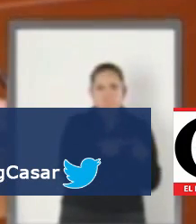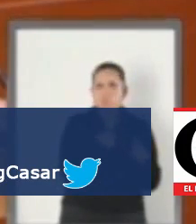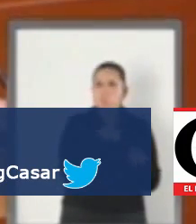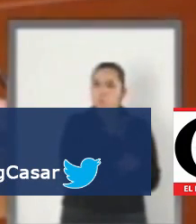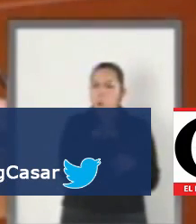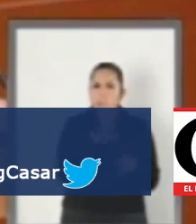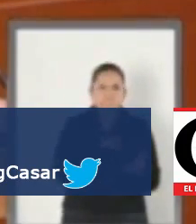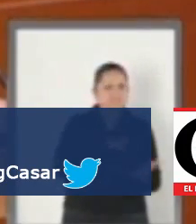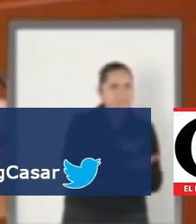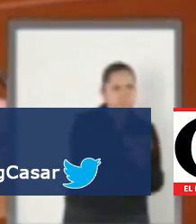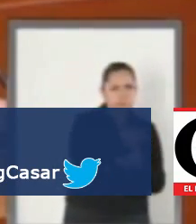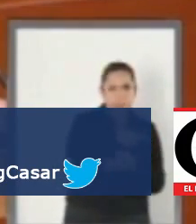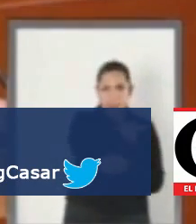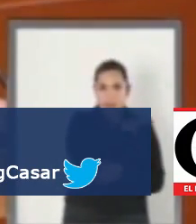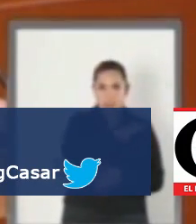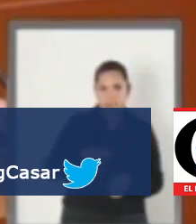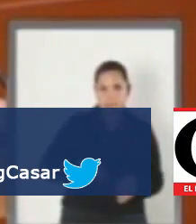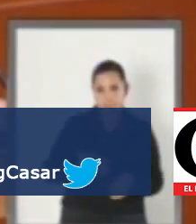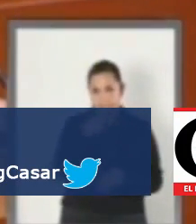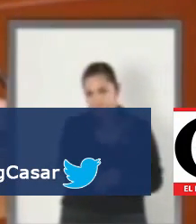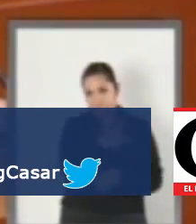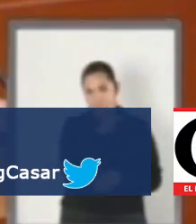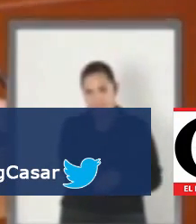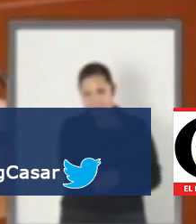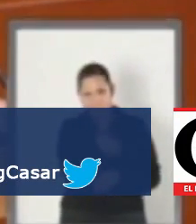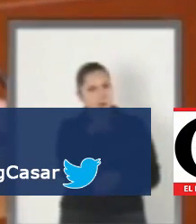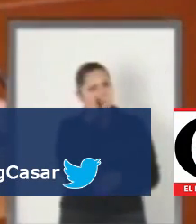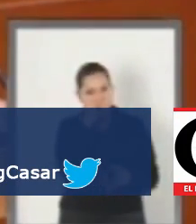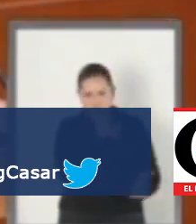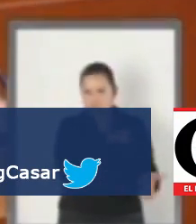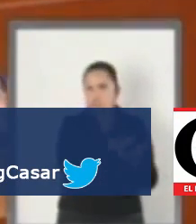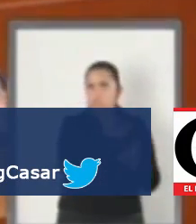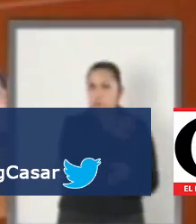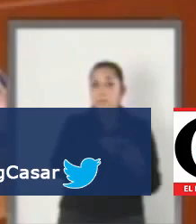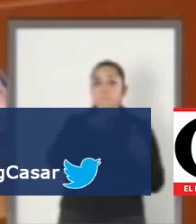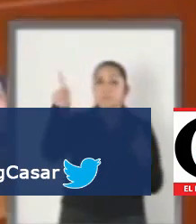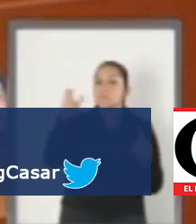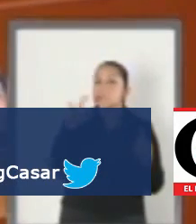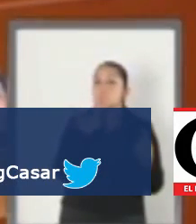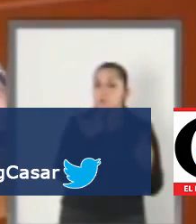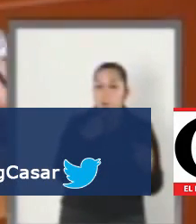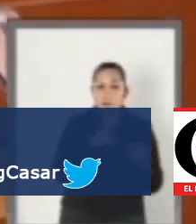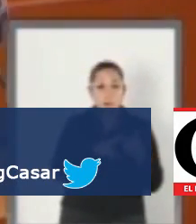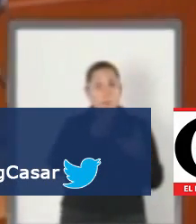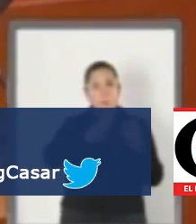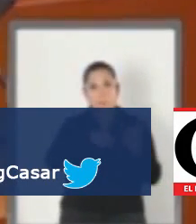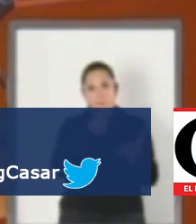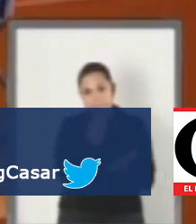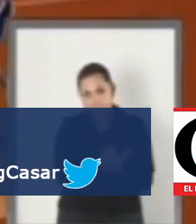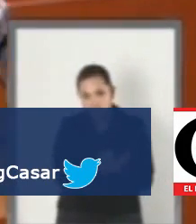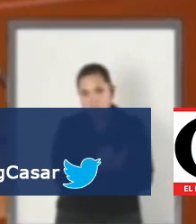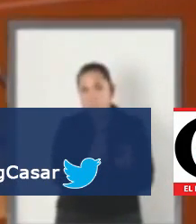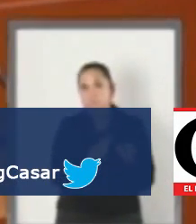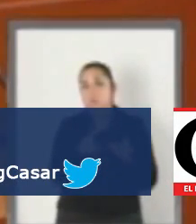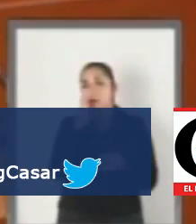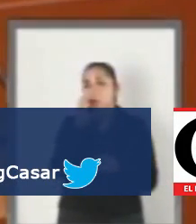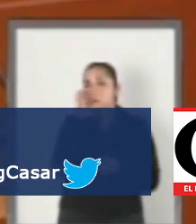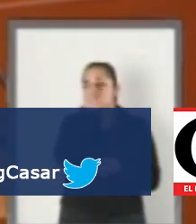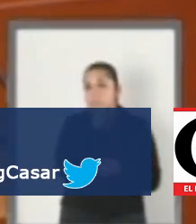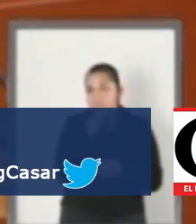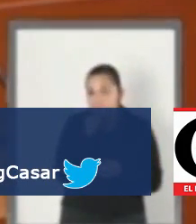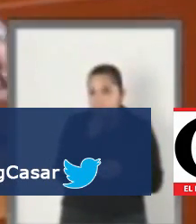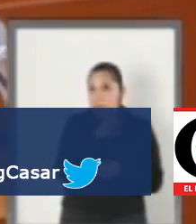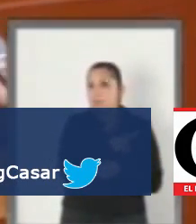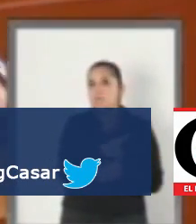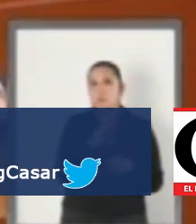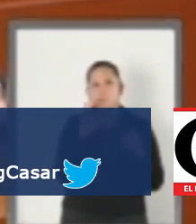se preparó al país. Ese es el riesgo que tenemos ahora con la nueva nación del TLC. Y lo que nosotros vemos es que el TLC sí